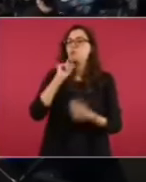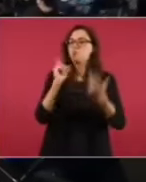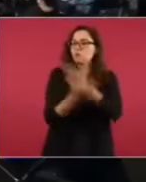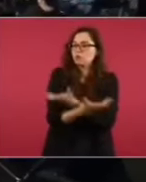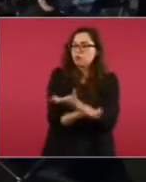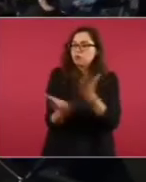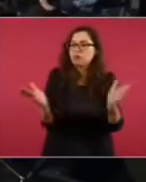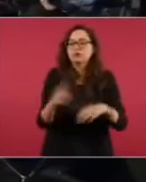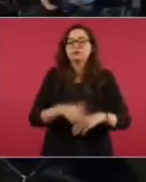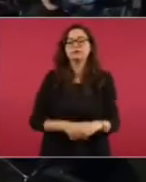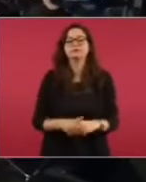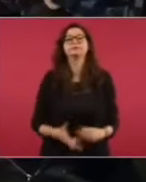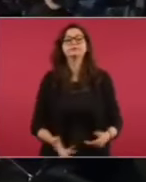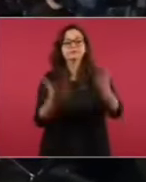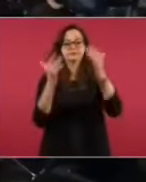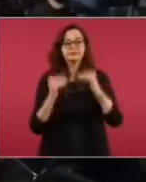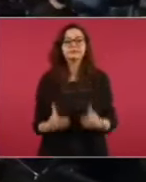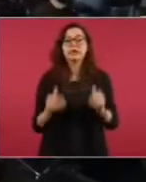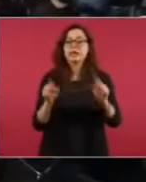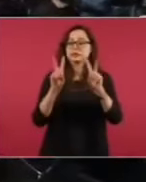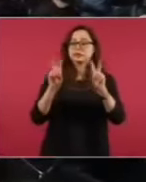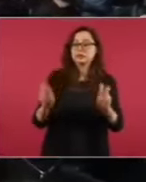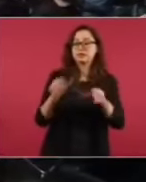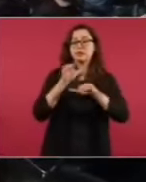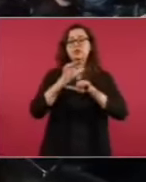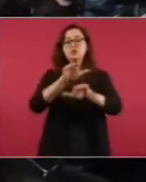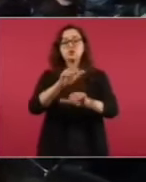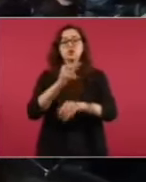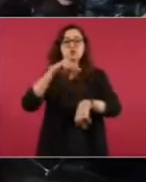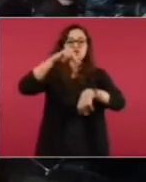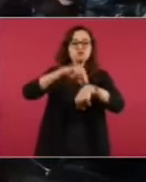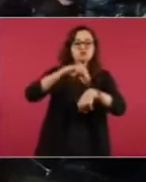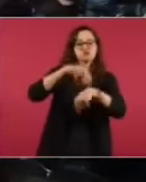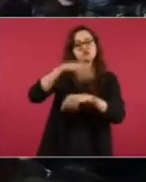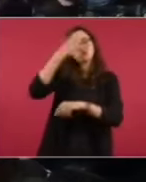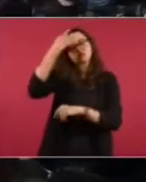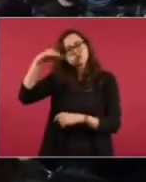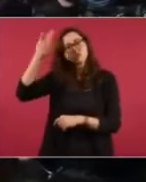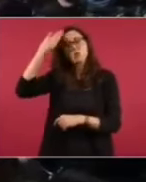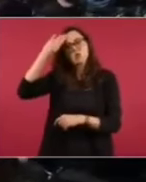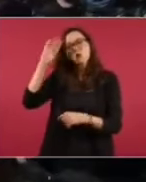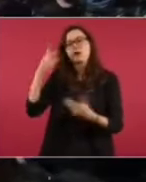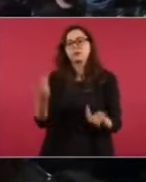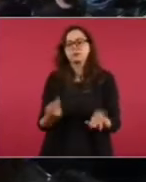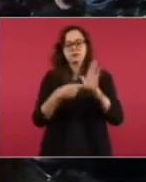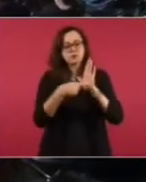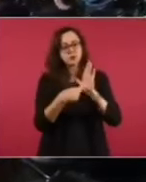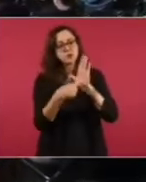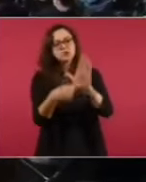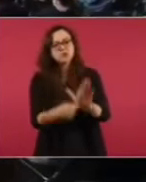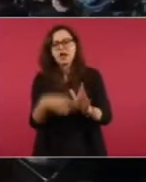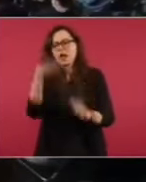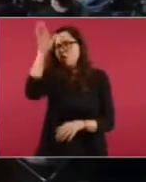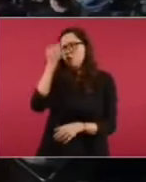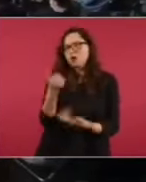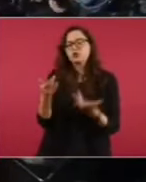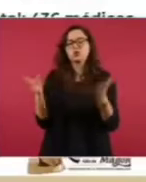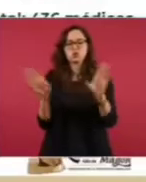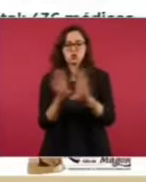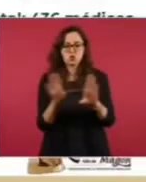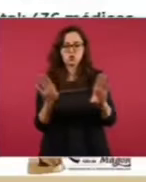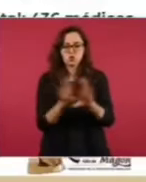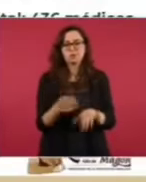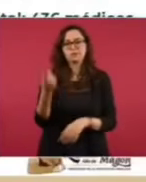Convenio de colaboración con el Ministerio de Salud de Cuba que nos ha permitido tener médicos y médicas especialistas en hospitales de difícil cobertura.